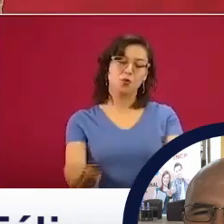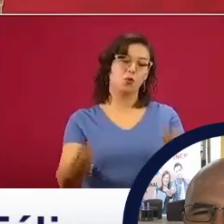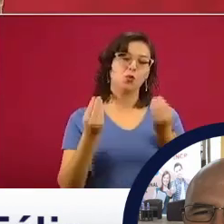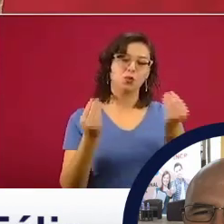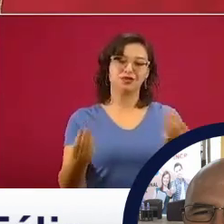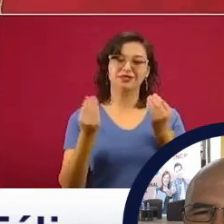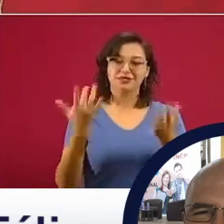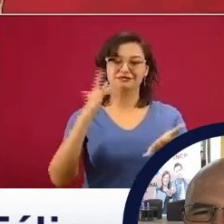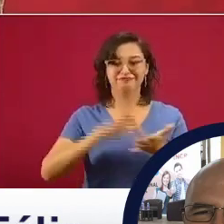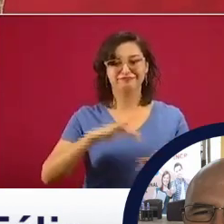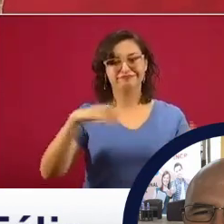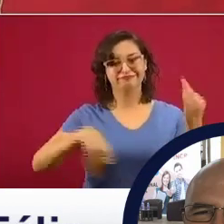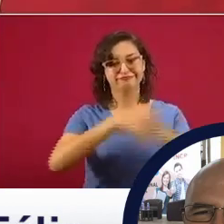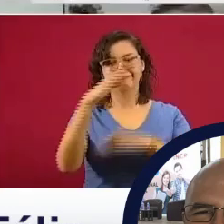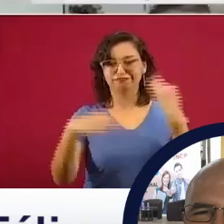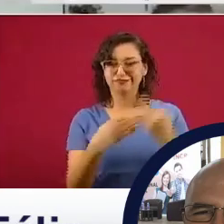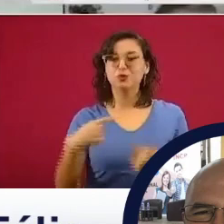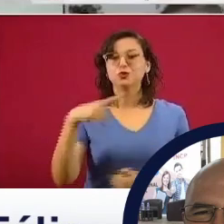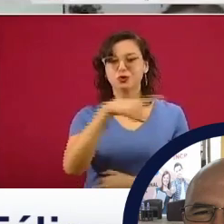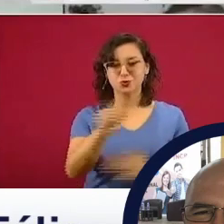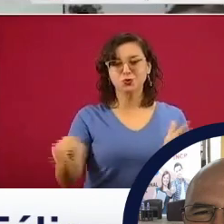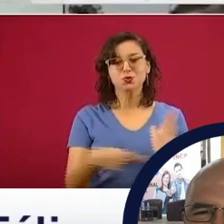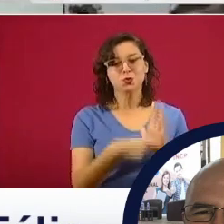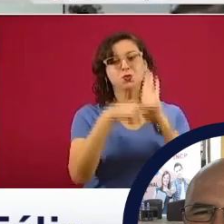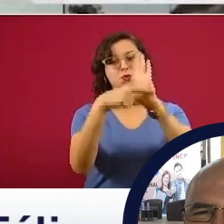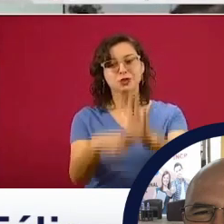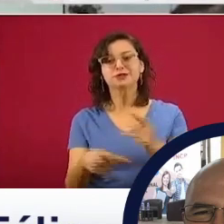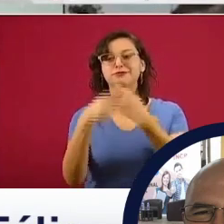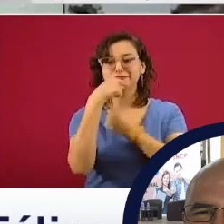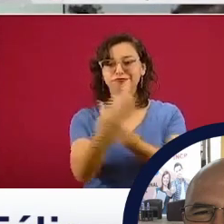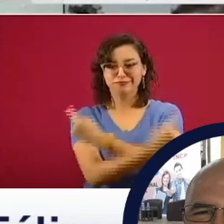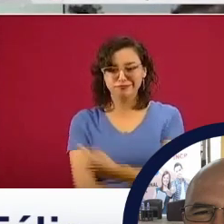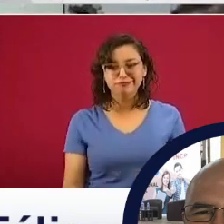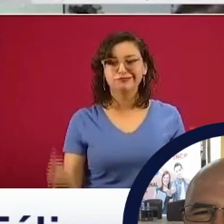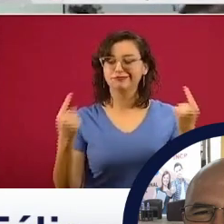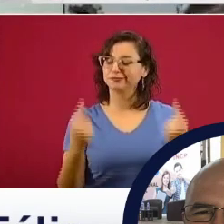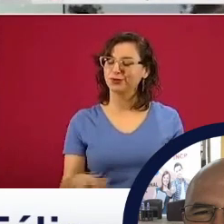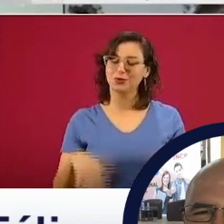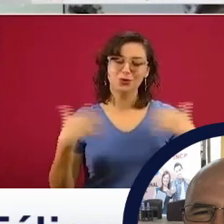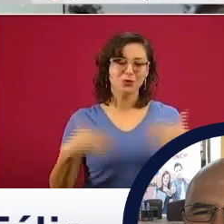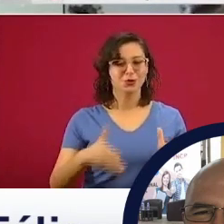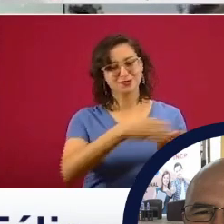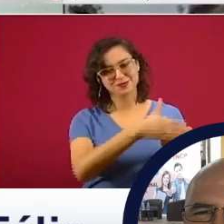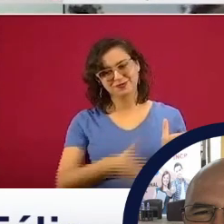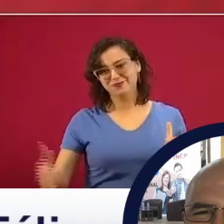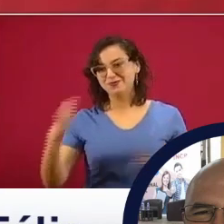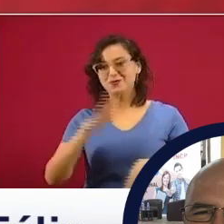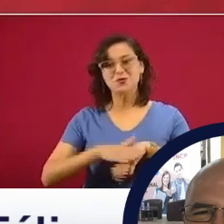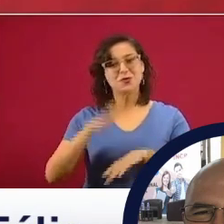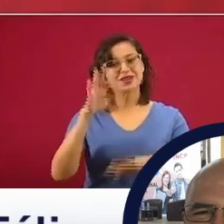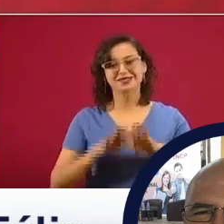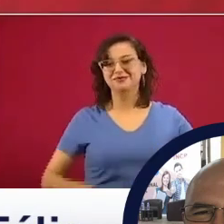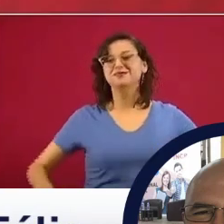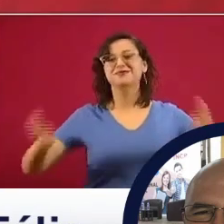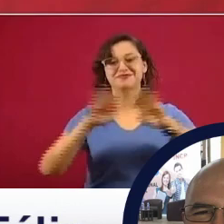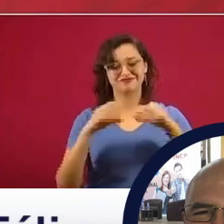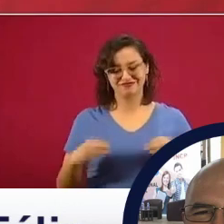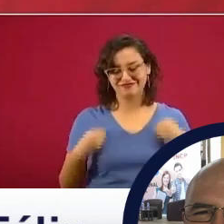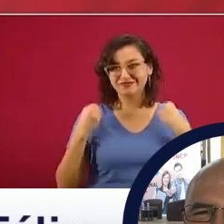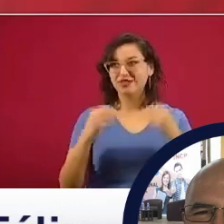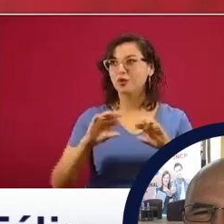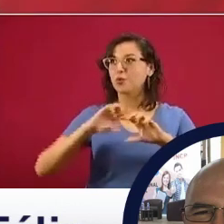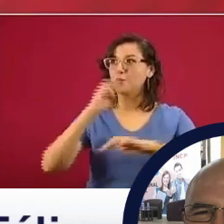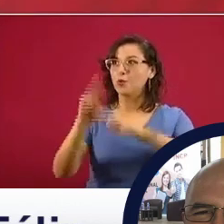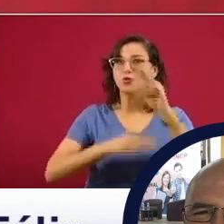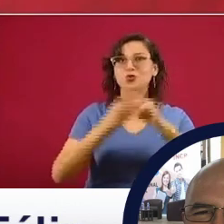importante, ¿no? Que se les haya dado voz a los niños, yo creo que eso finalmente es lo que se lleva